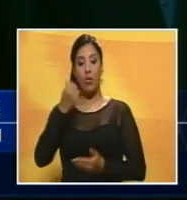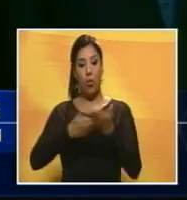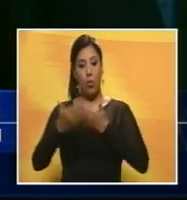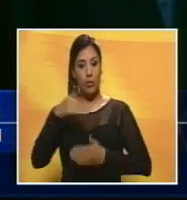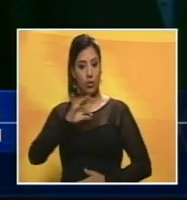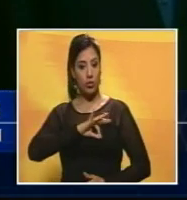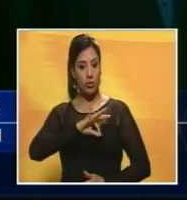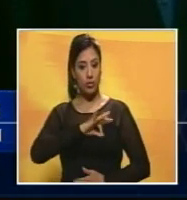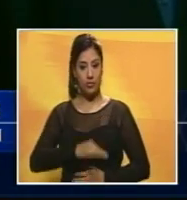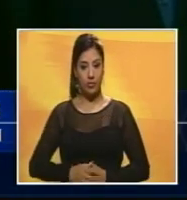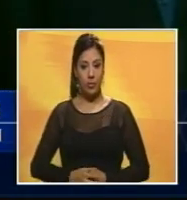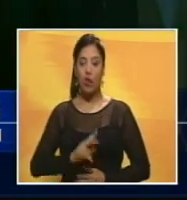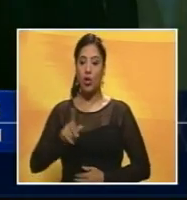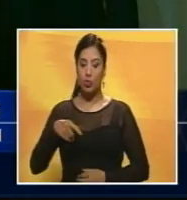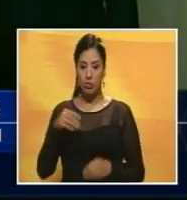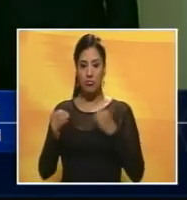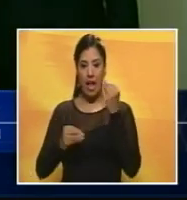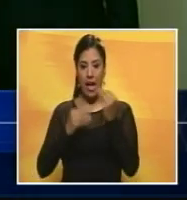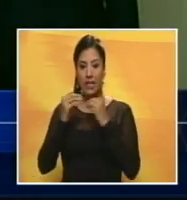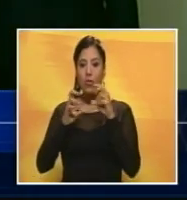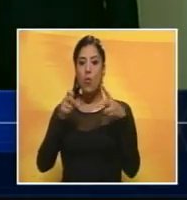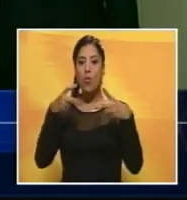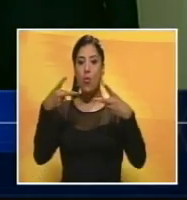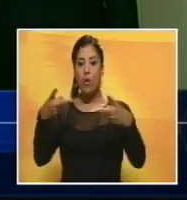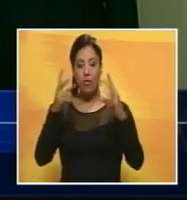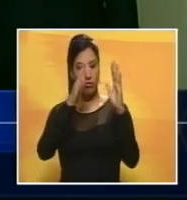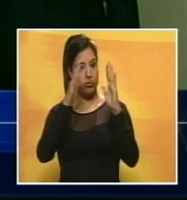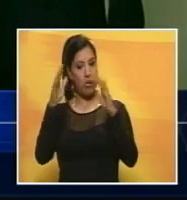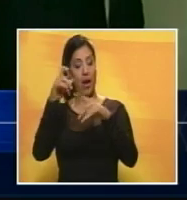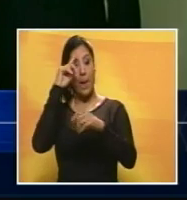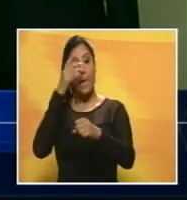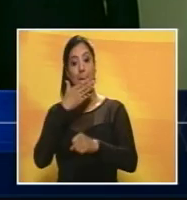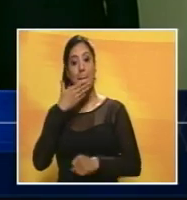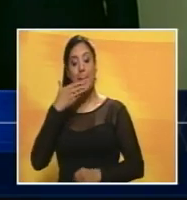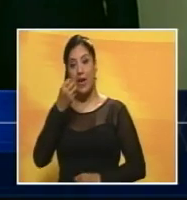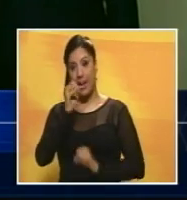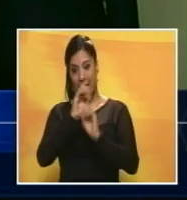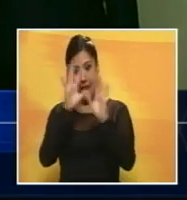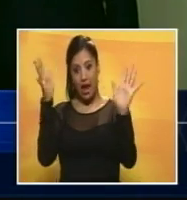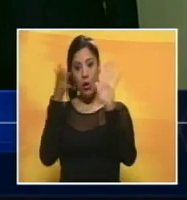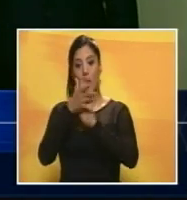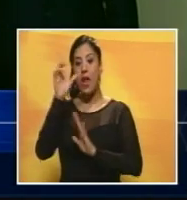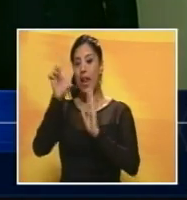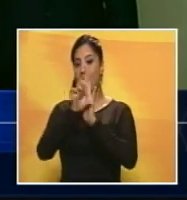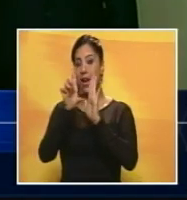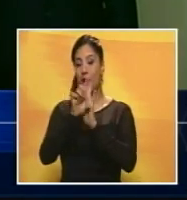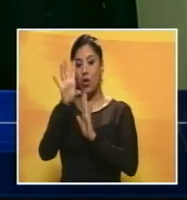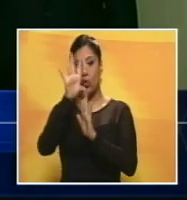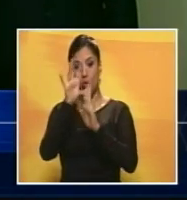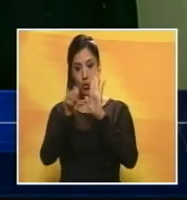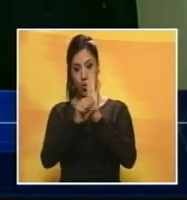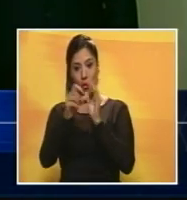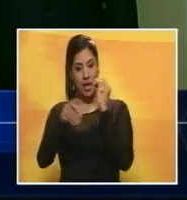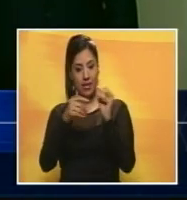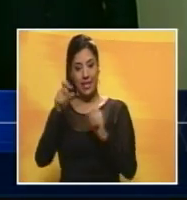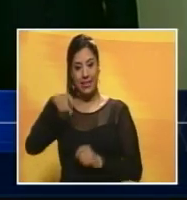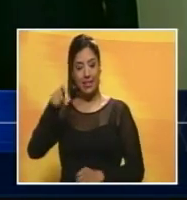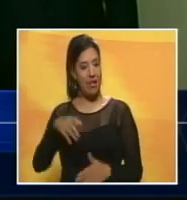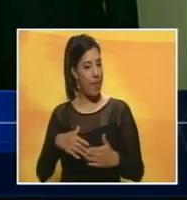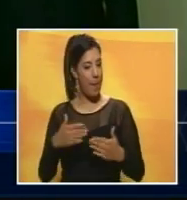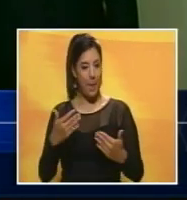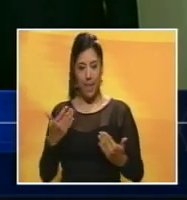social. Hemos elaborado un cronograma para darle la mayor celeridad a estas leyes constitucionales que se